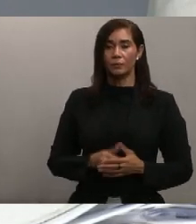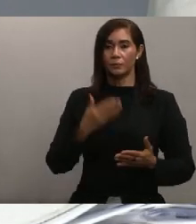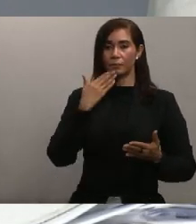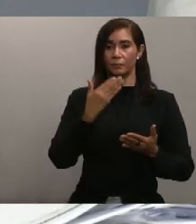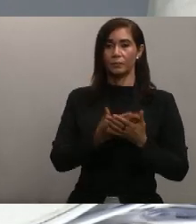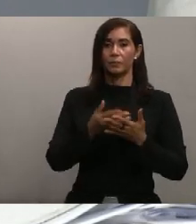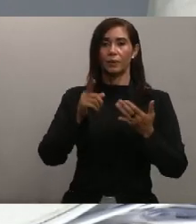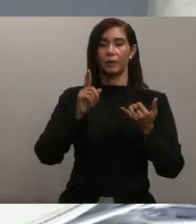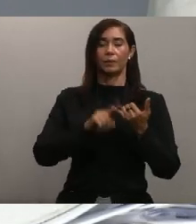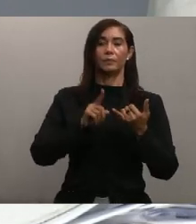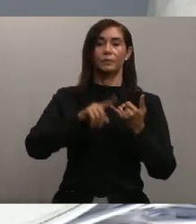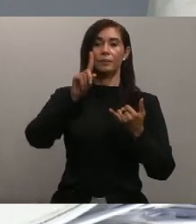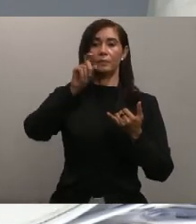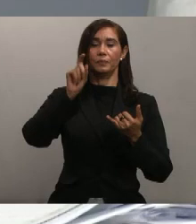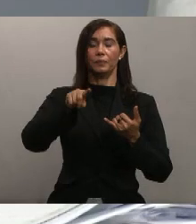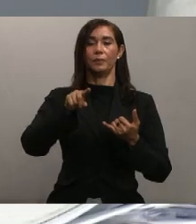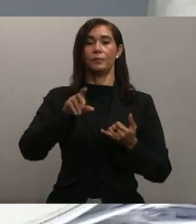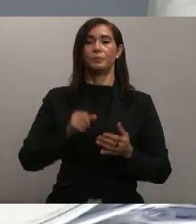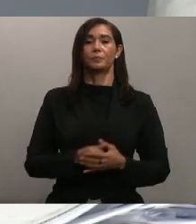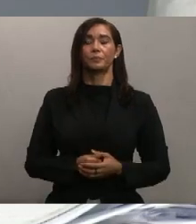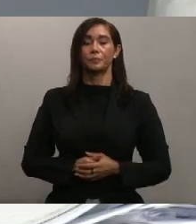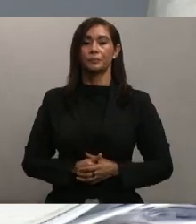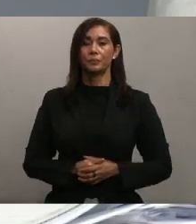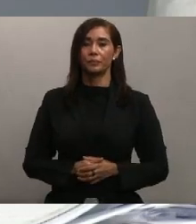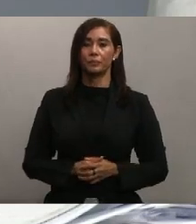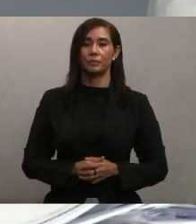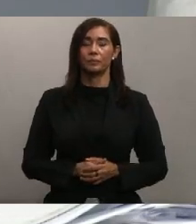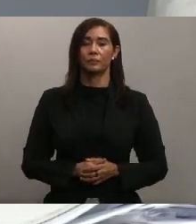Fran. Pasamos a Félix Lajara.